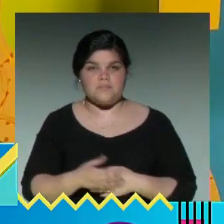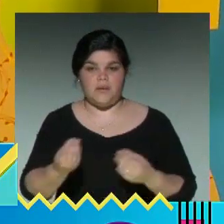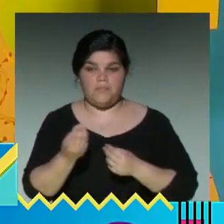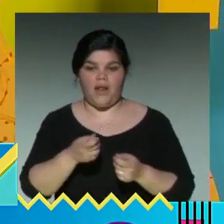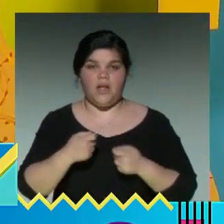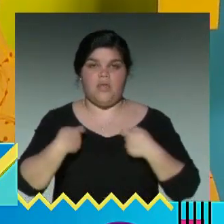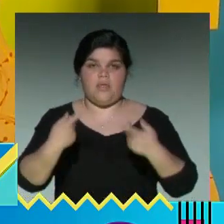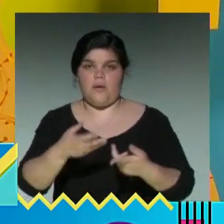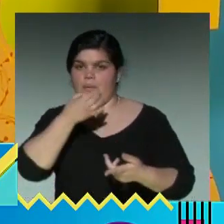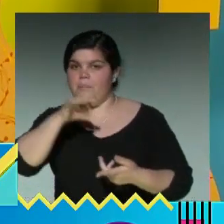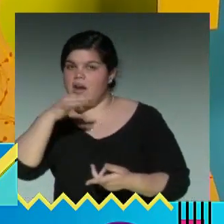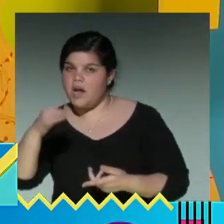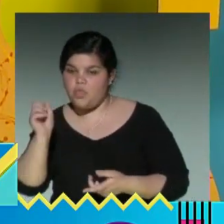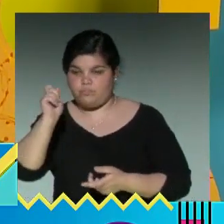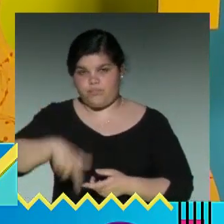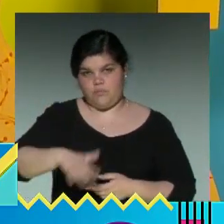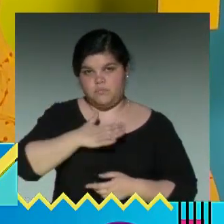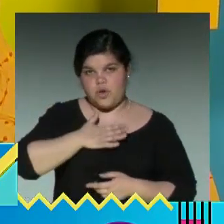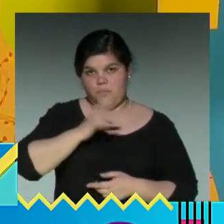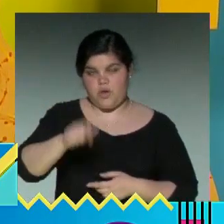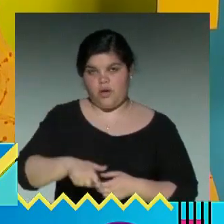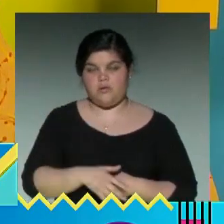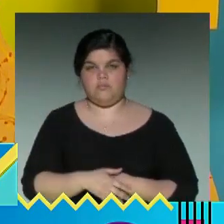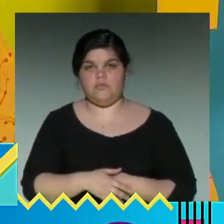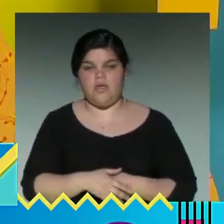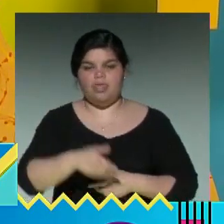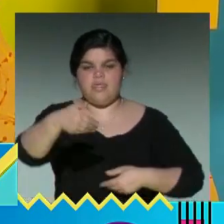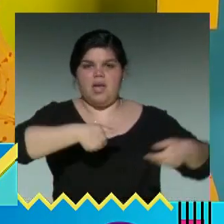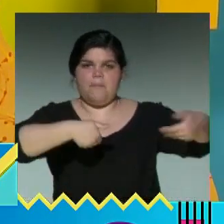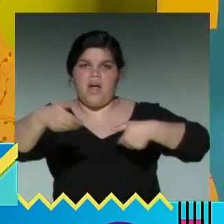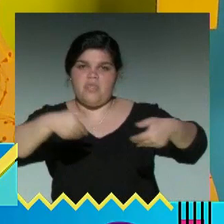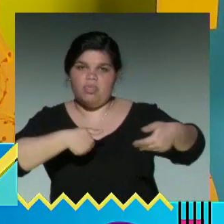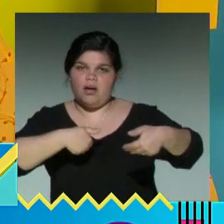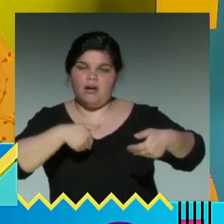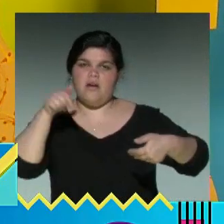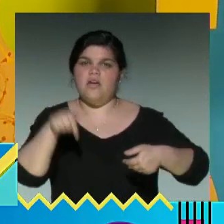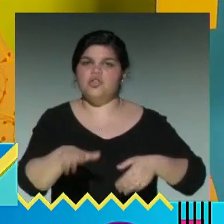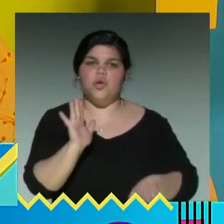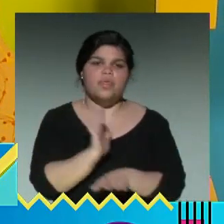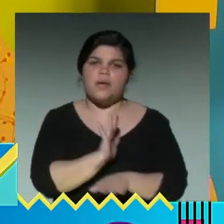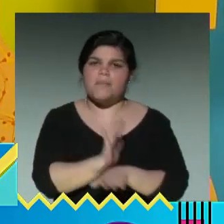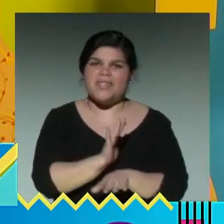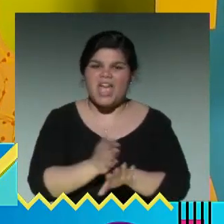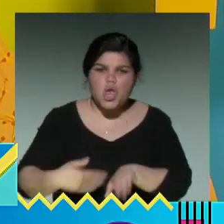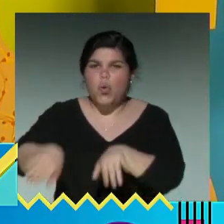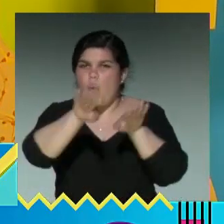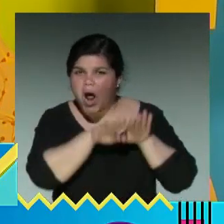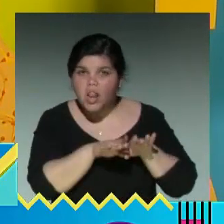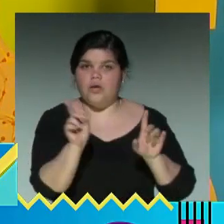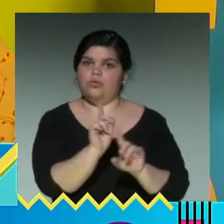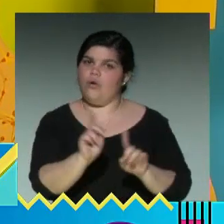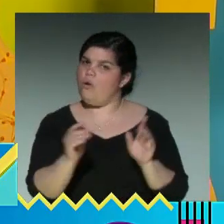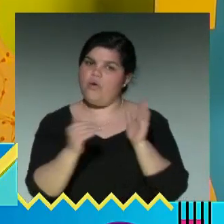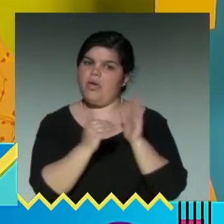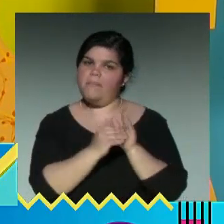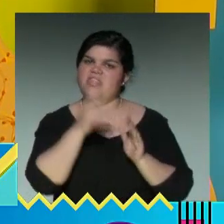locales. Es decir, de acuerdo, yo diría que la demanda tenemos que pensarla no como una manera uniforme, sino de acuerdo a cuál